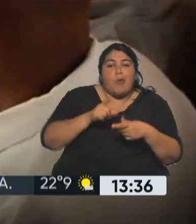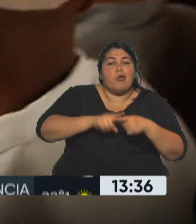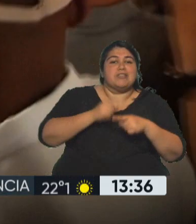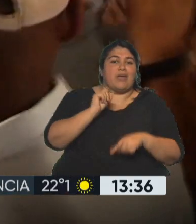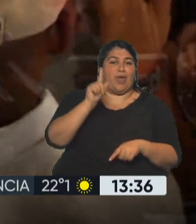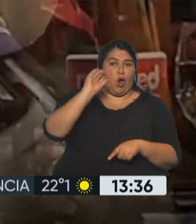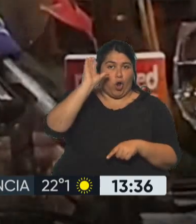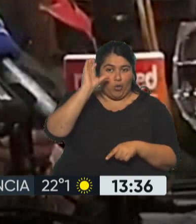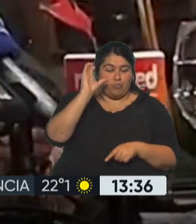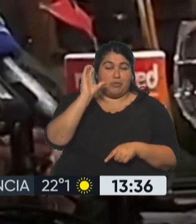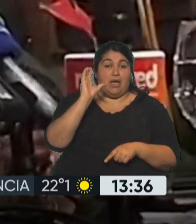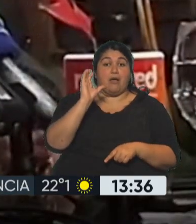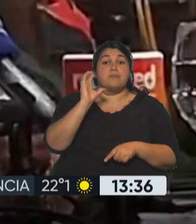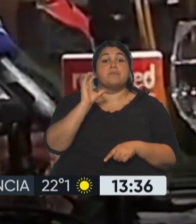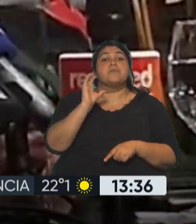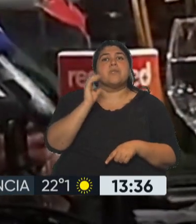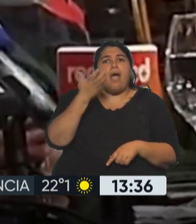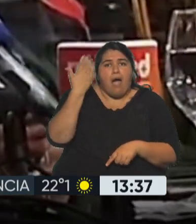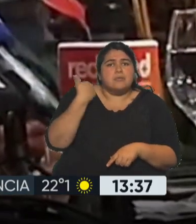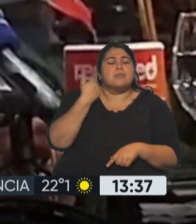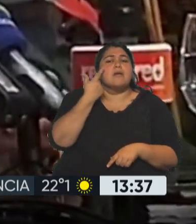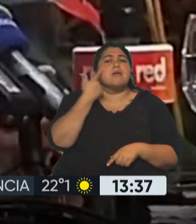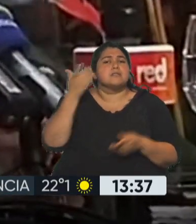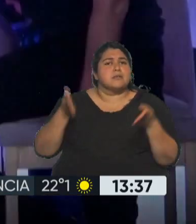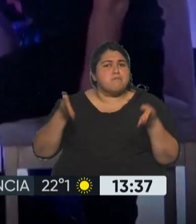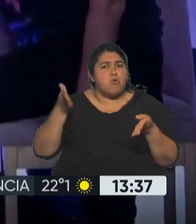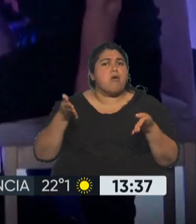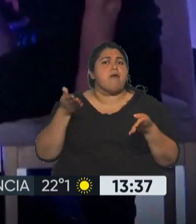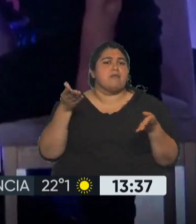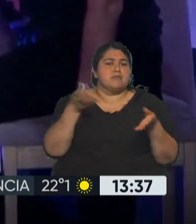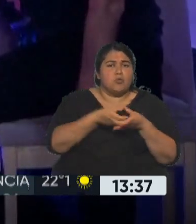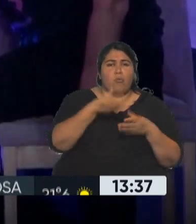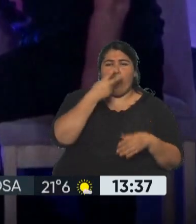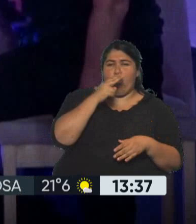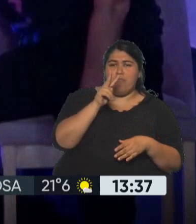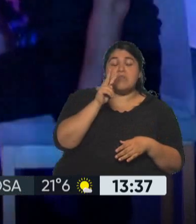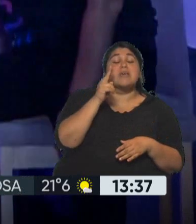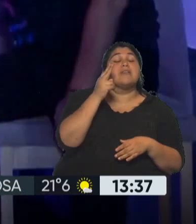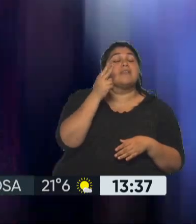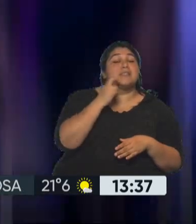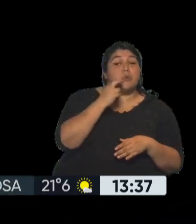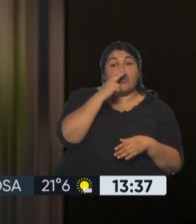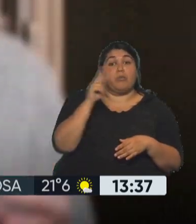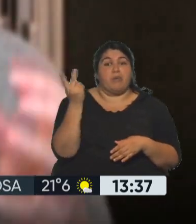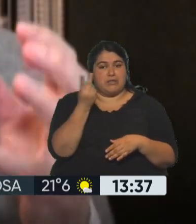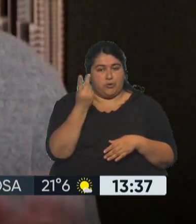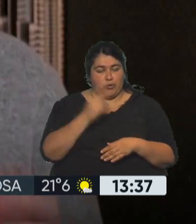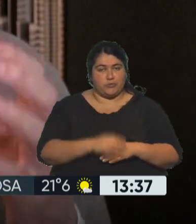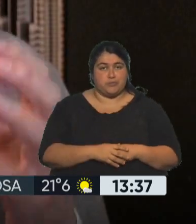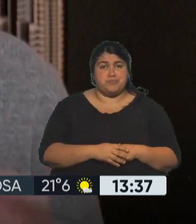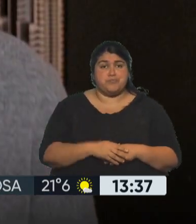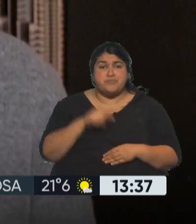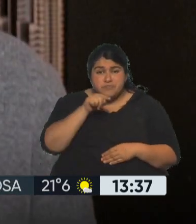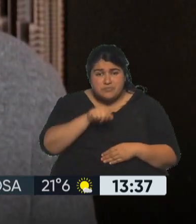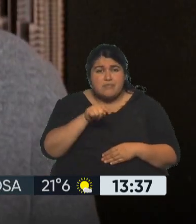colombiana luego del retroceso que habían experimentado los partidos históricos entre 2019 y 2022. Esto obliga